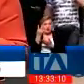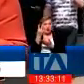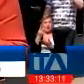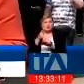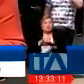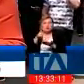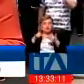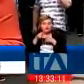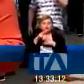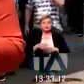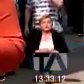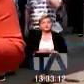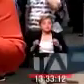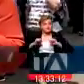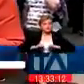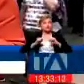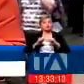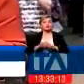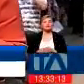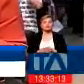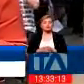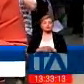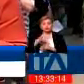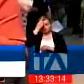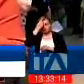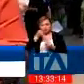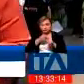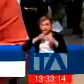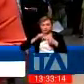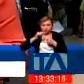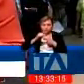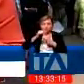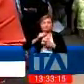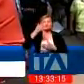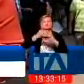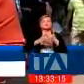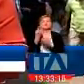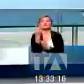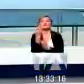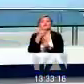casos, aún está activa la posibilidad de refinanciar la deuda hasta 12 meses plazo.